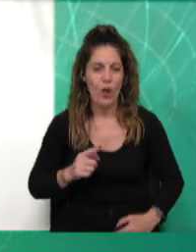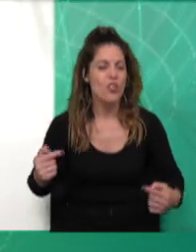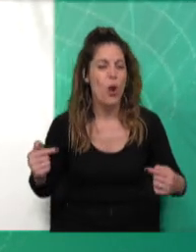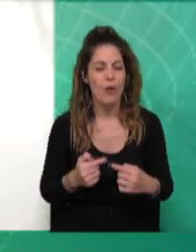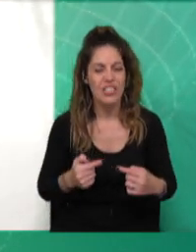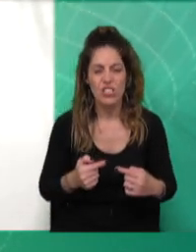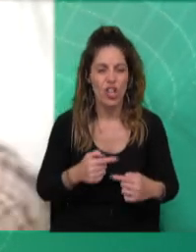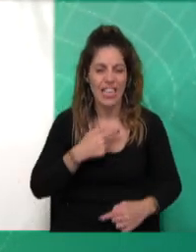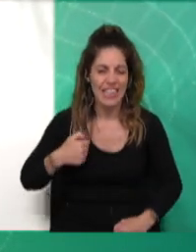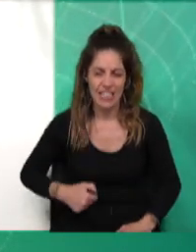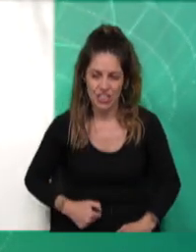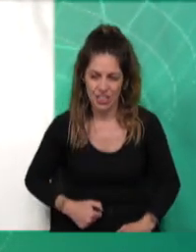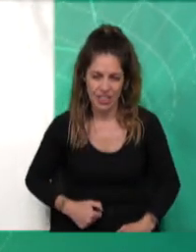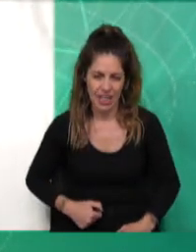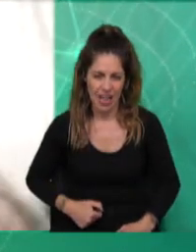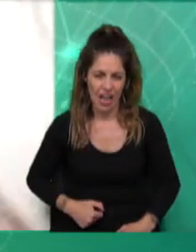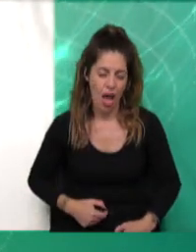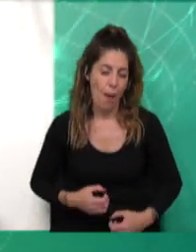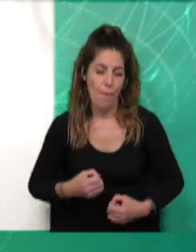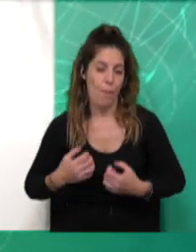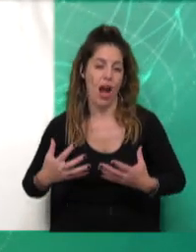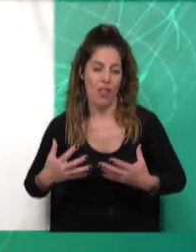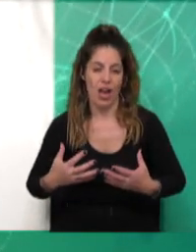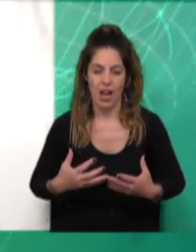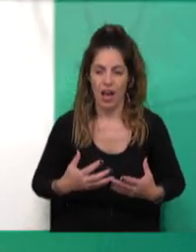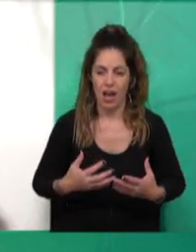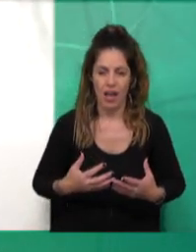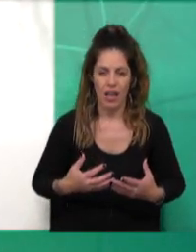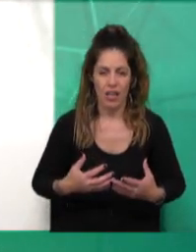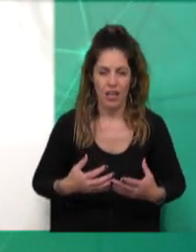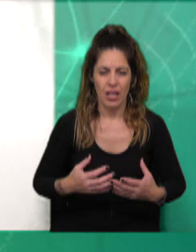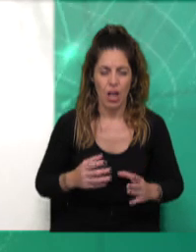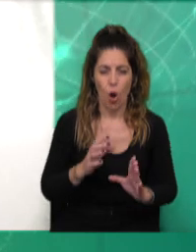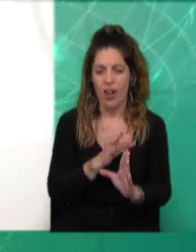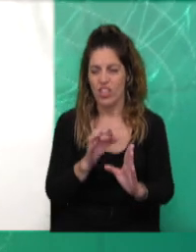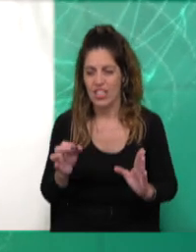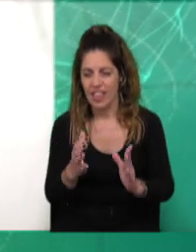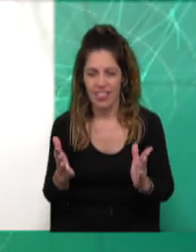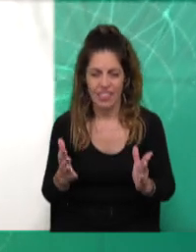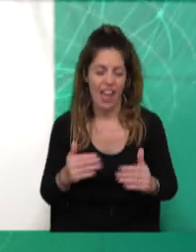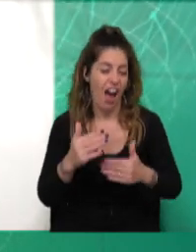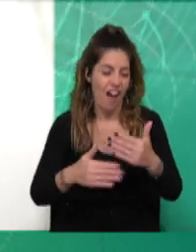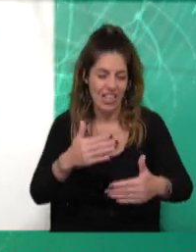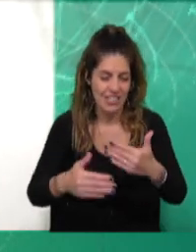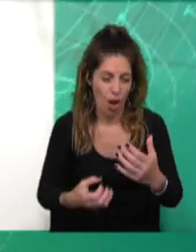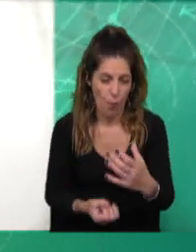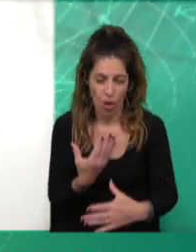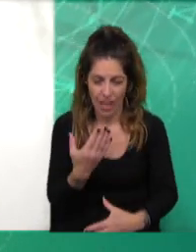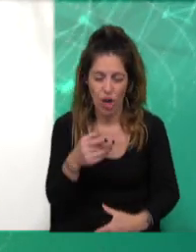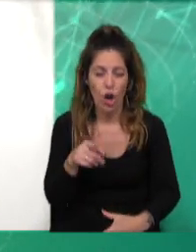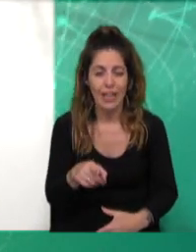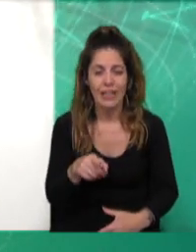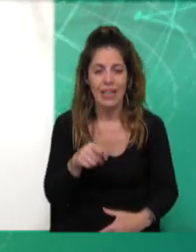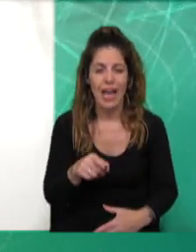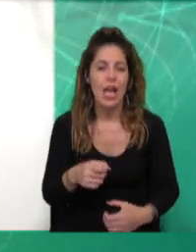entre China eh Bárbara y y y el occidente avanzado moderno é como